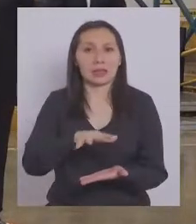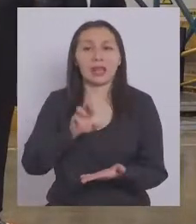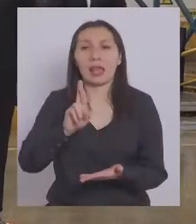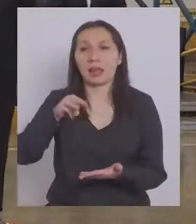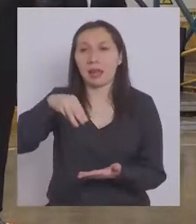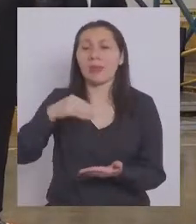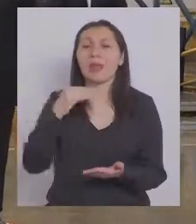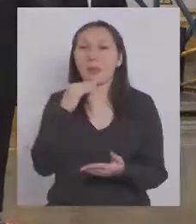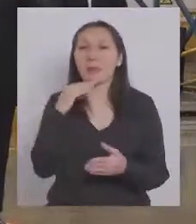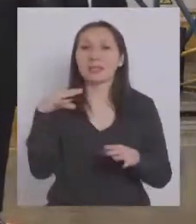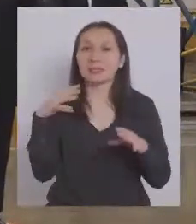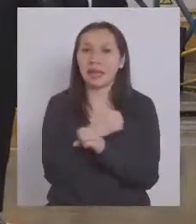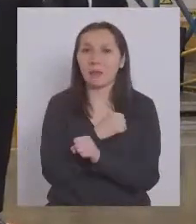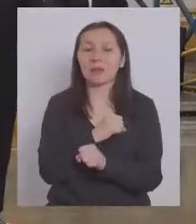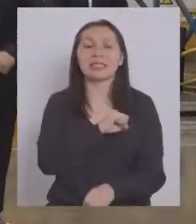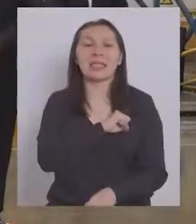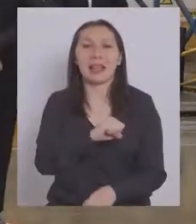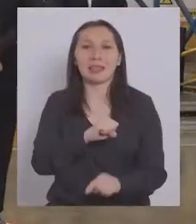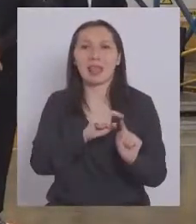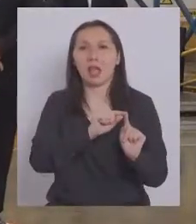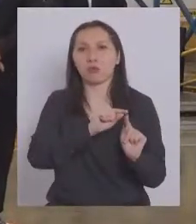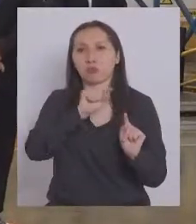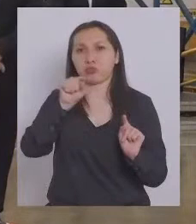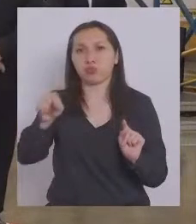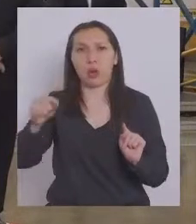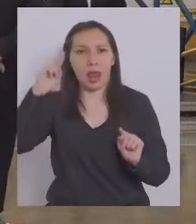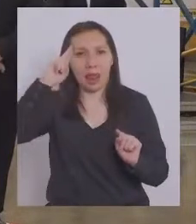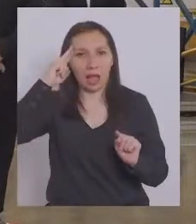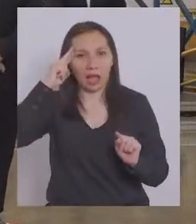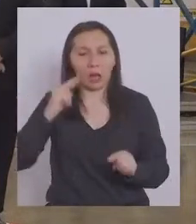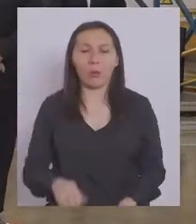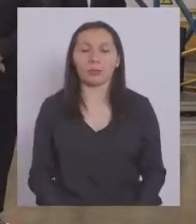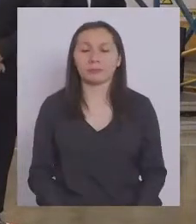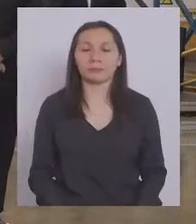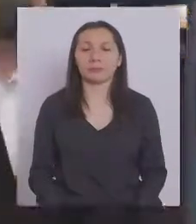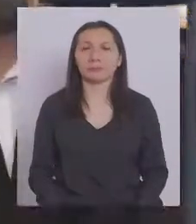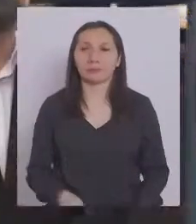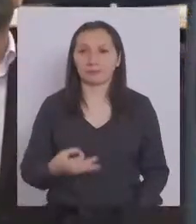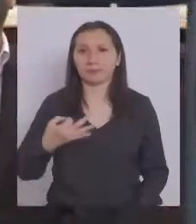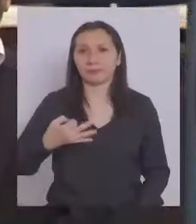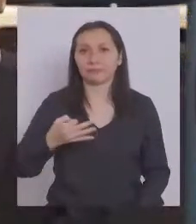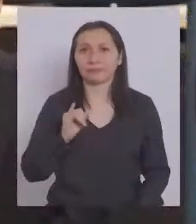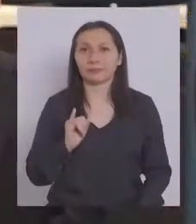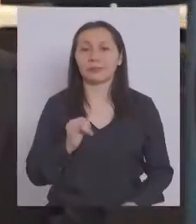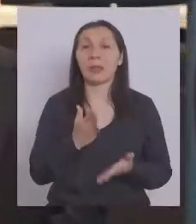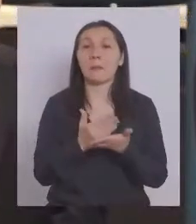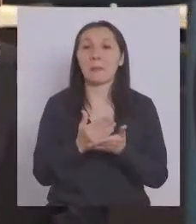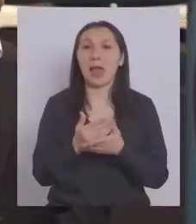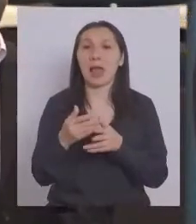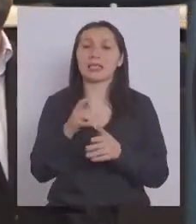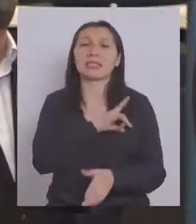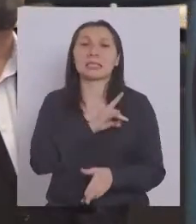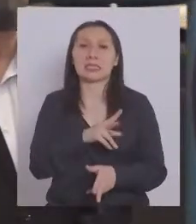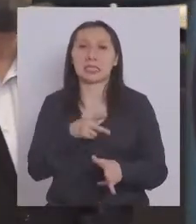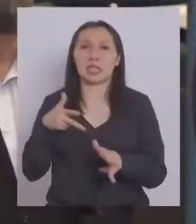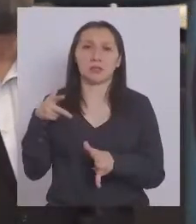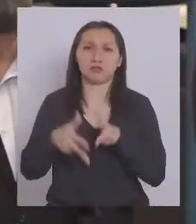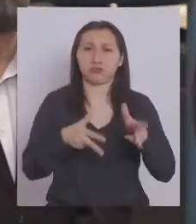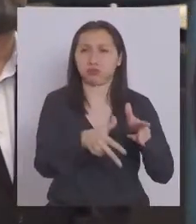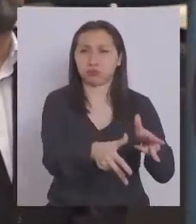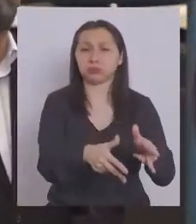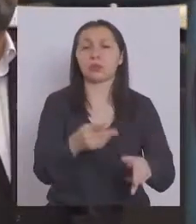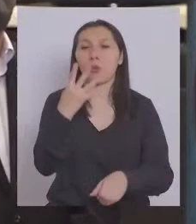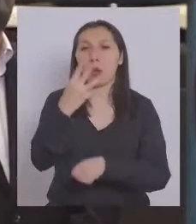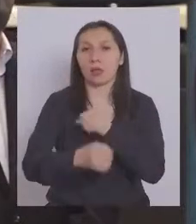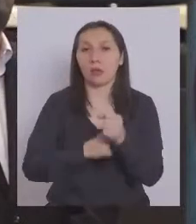servicio expreso que conecta Santiago con Rancagua. Efectivamente, el Plan Chile sobre Rieles tiene en estos